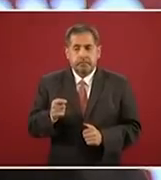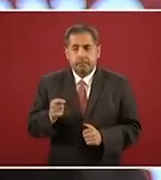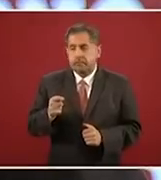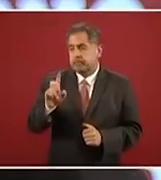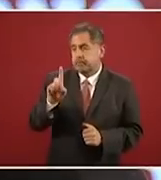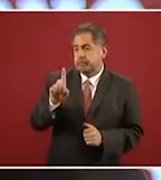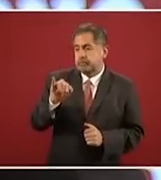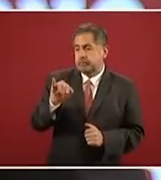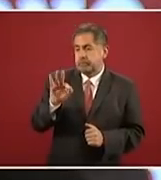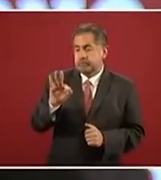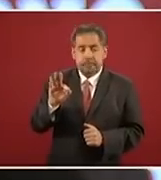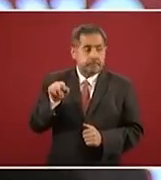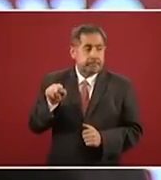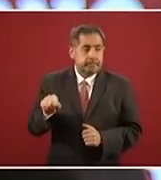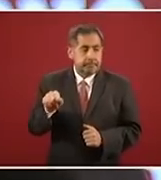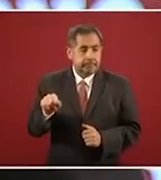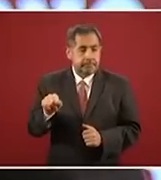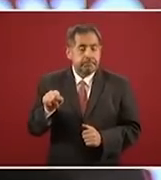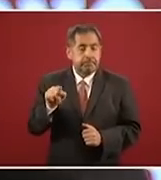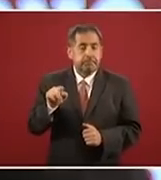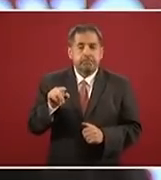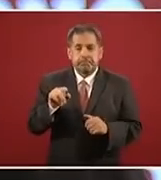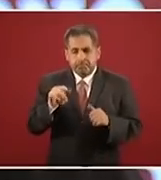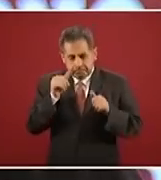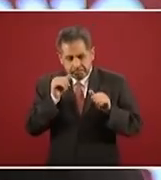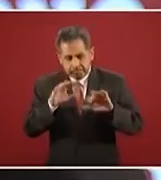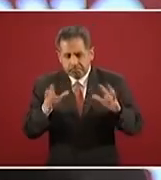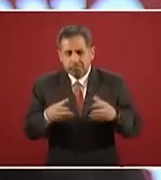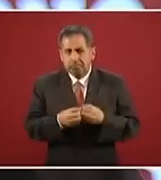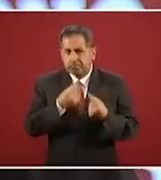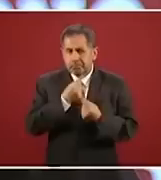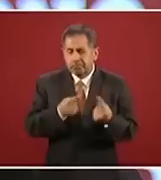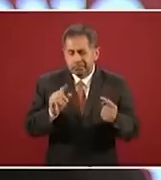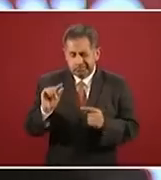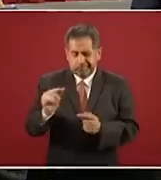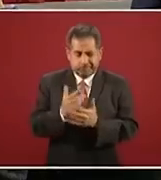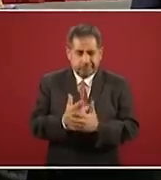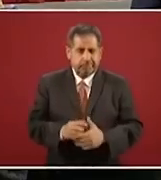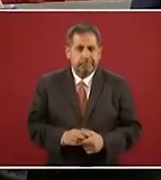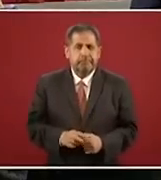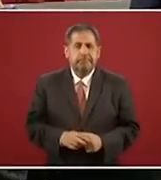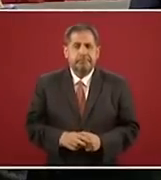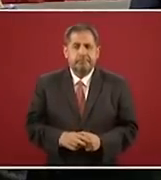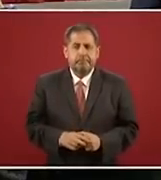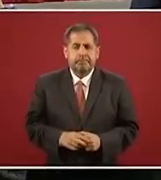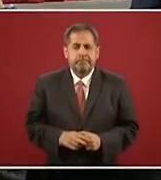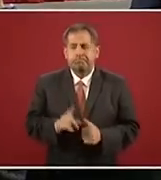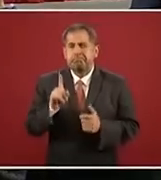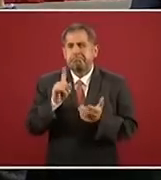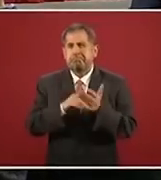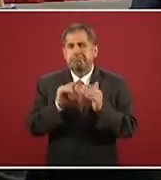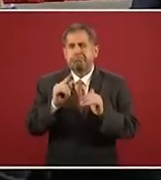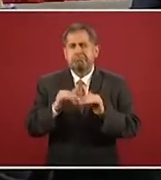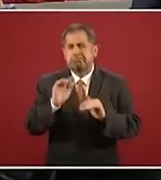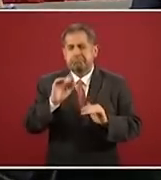de la familia ha atendido de todo del número sacro tomás en mil